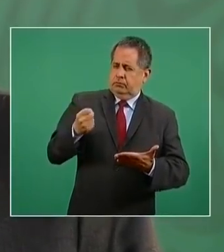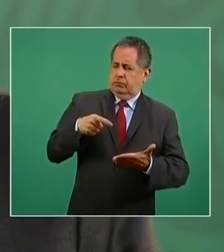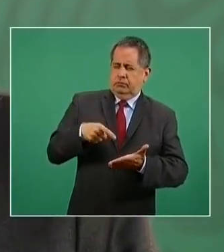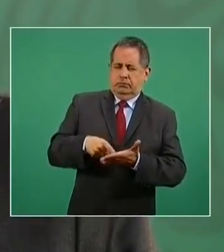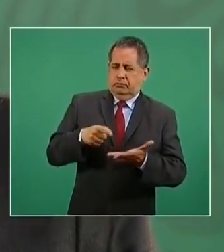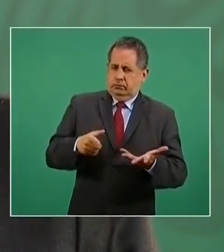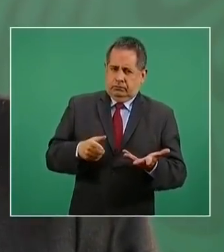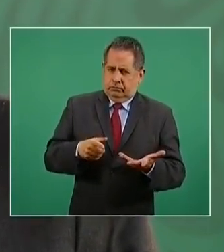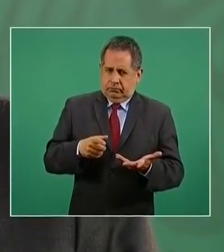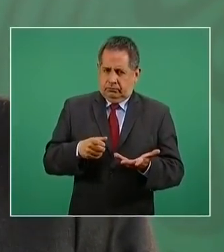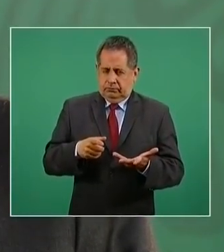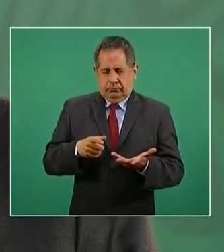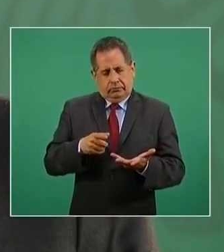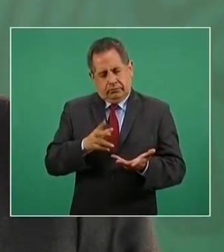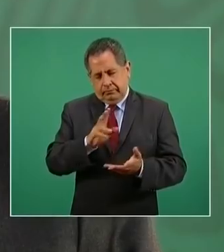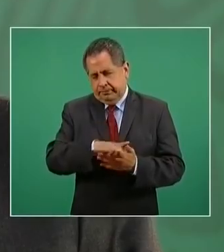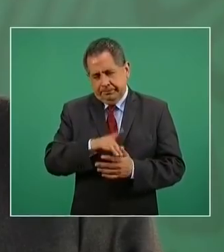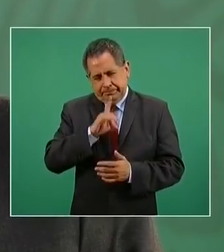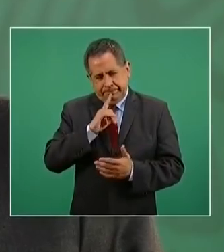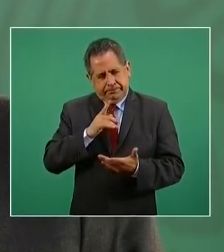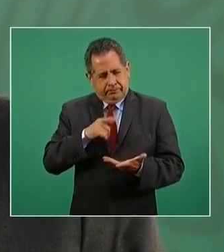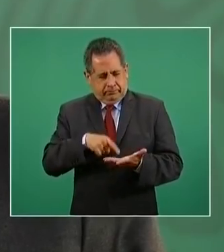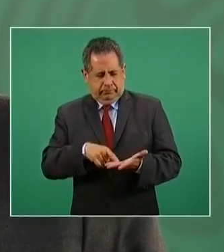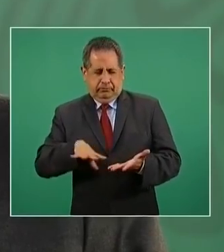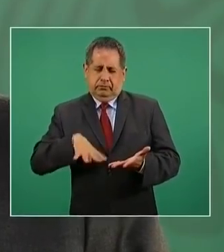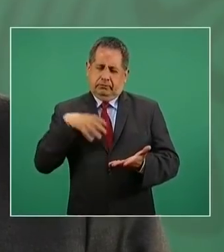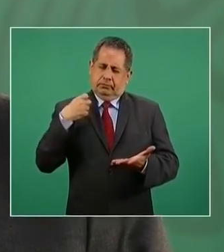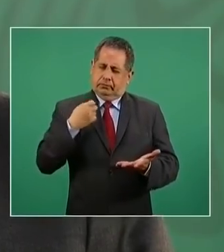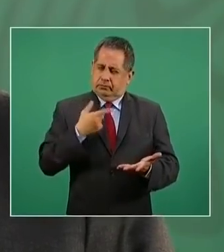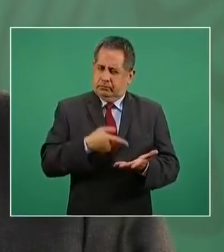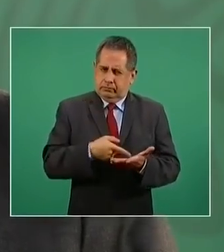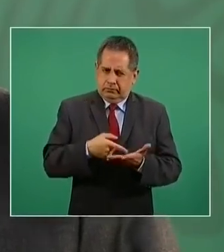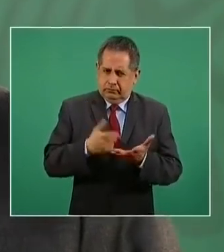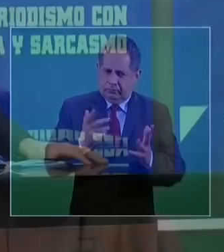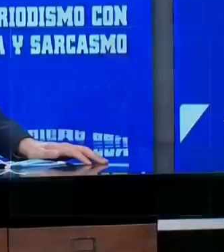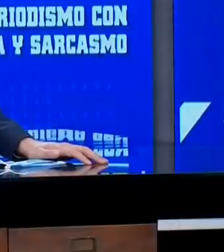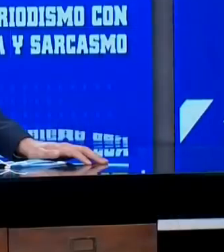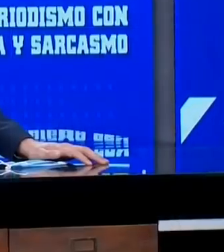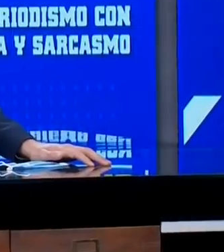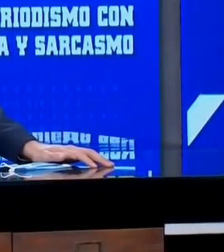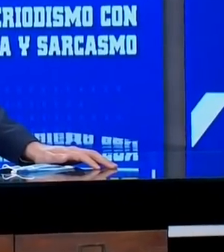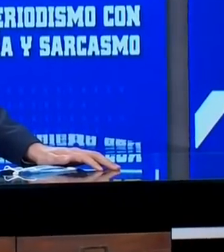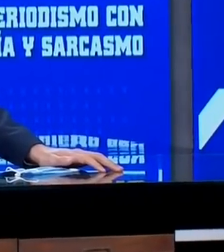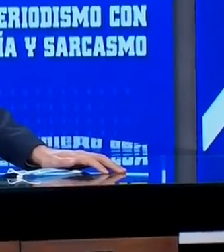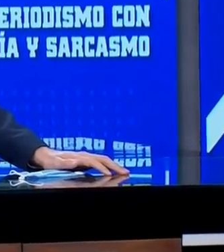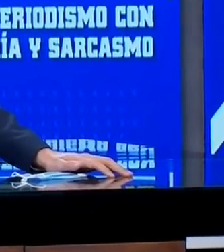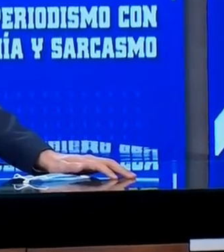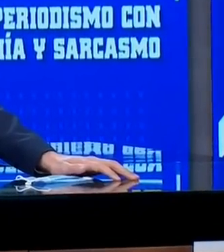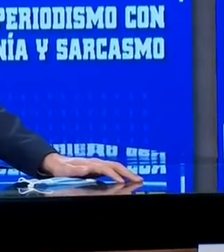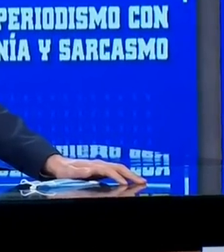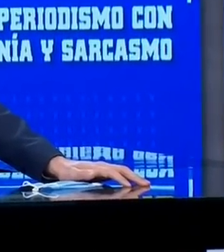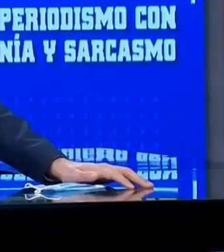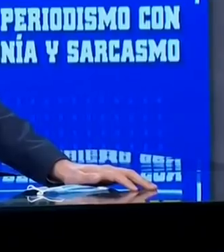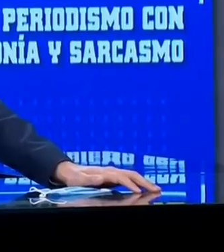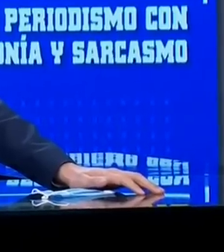ya comenzaron las rutas aéreas en esos estados. Con el arribo de